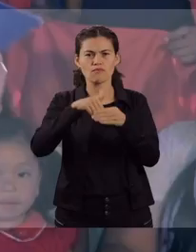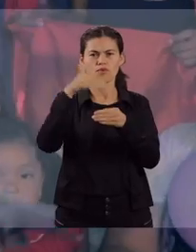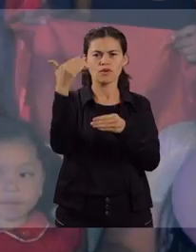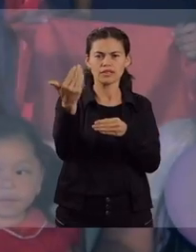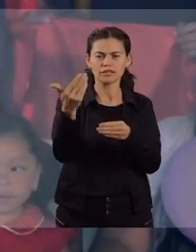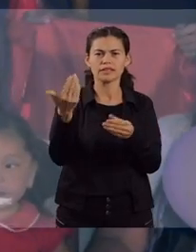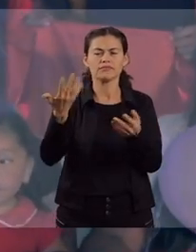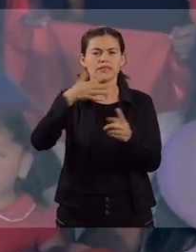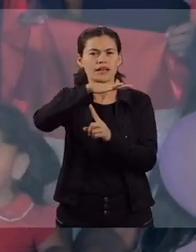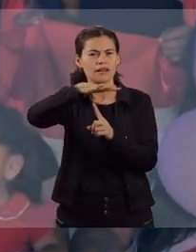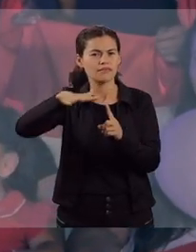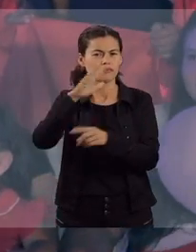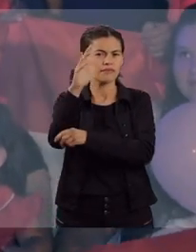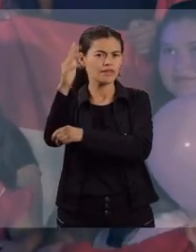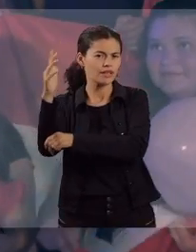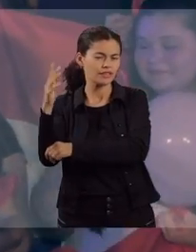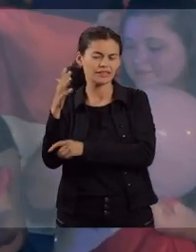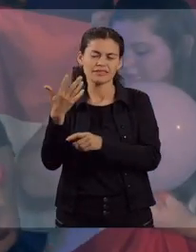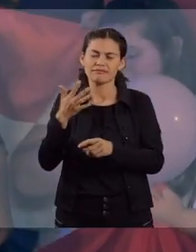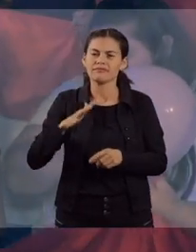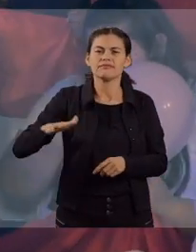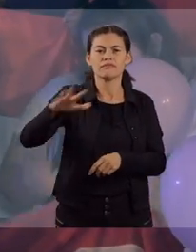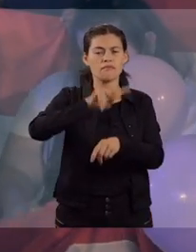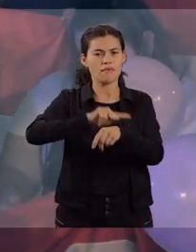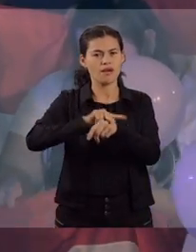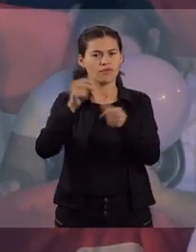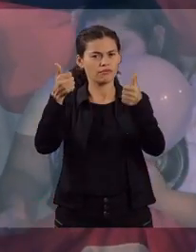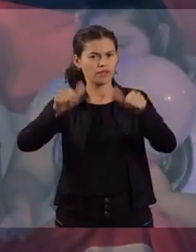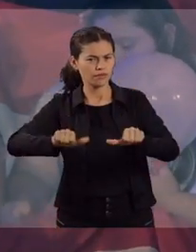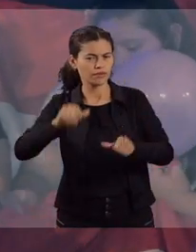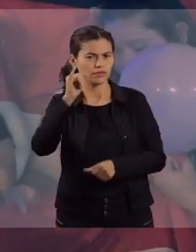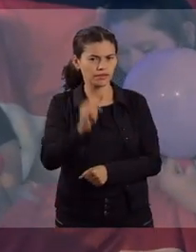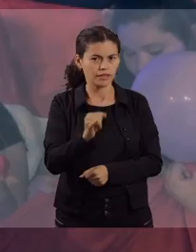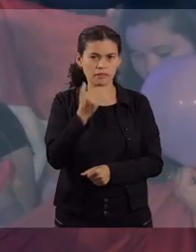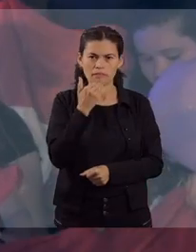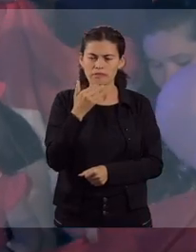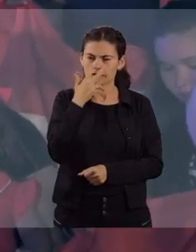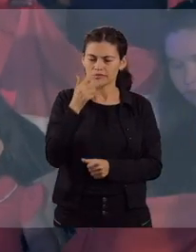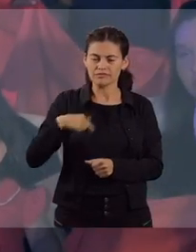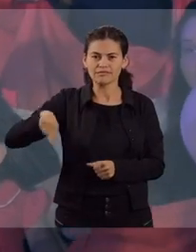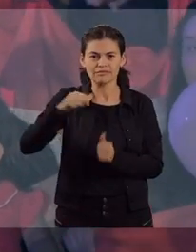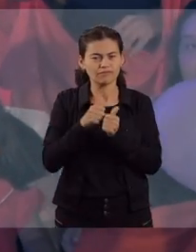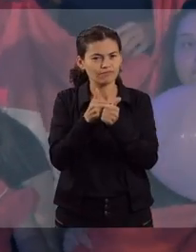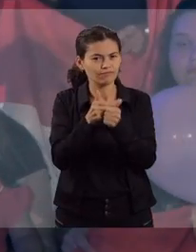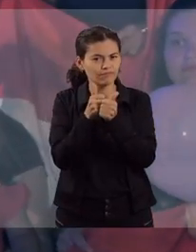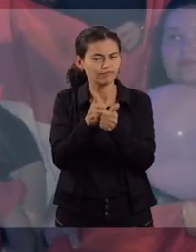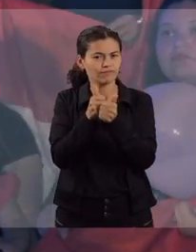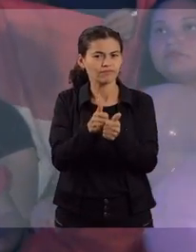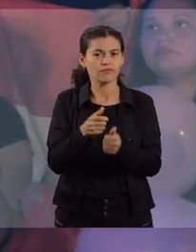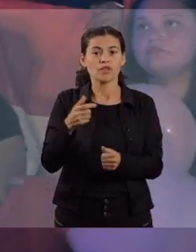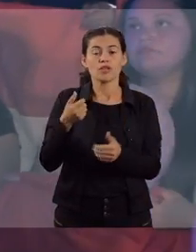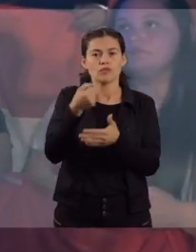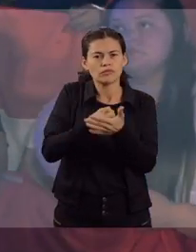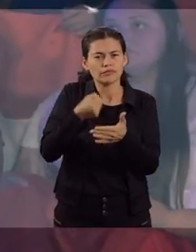política, del medio ambiente, en todos los rincones de nuestro querido Paraguay. Pero estamos aquí para acompañarte porque comprendemos perfectamente tus